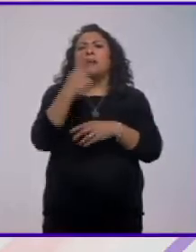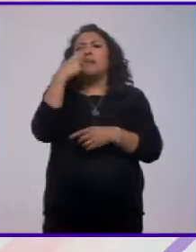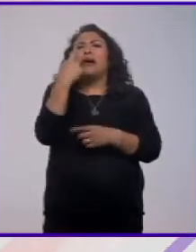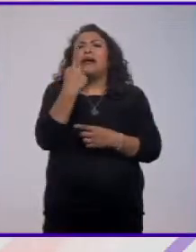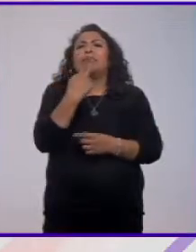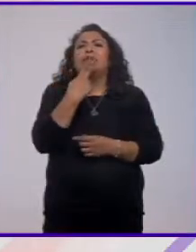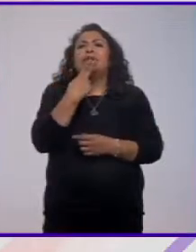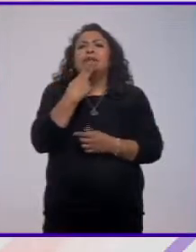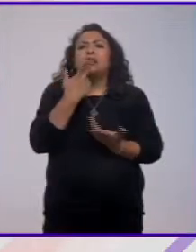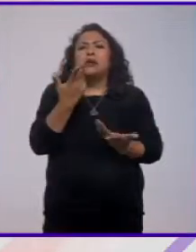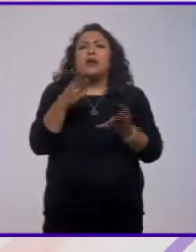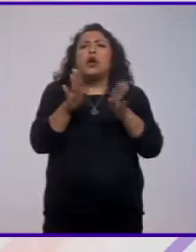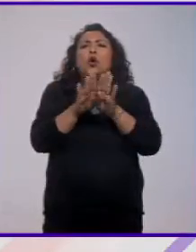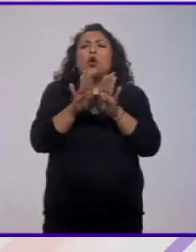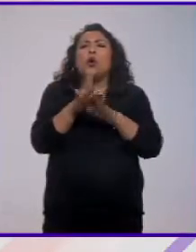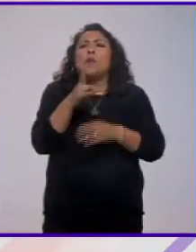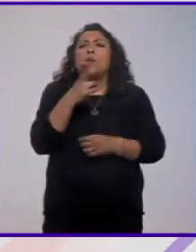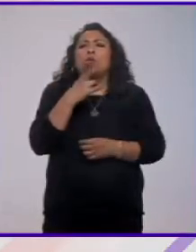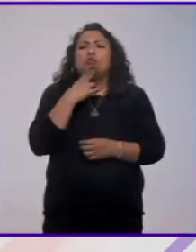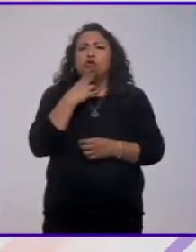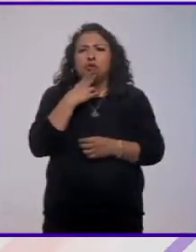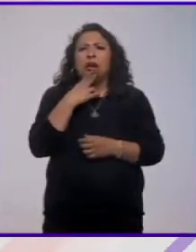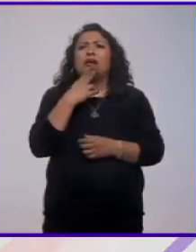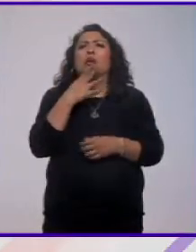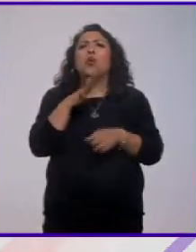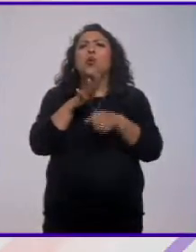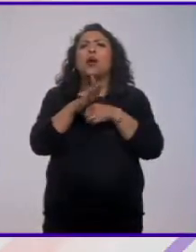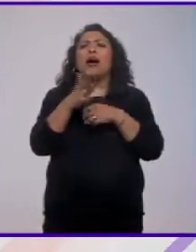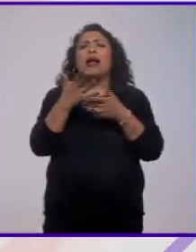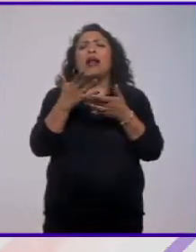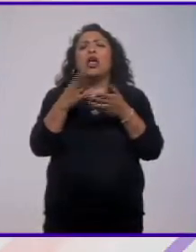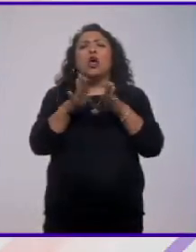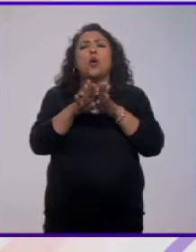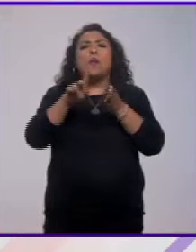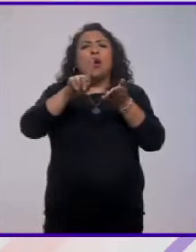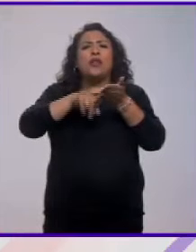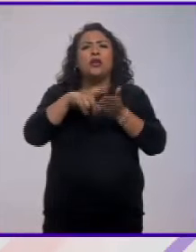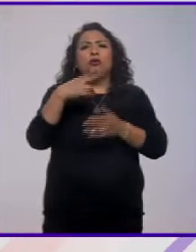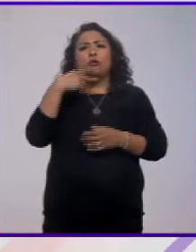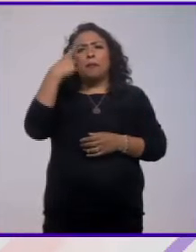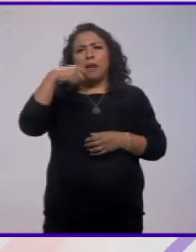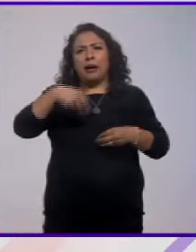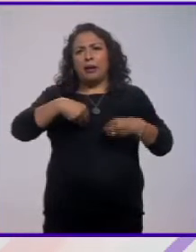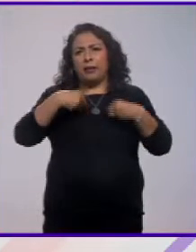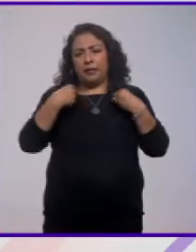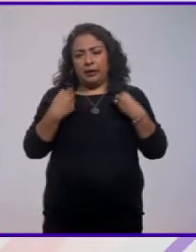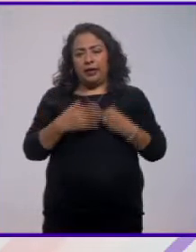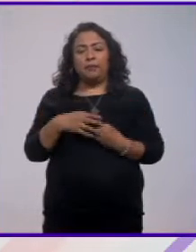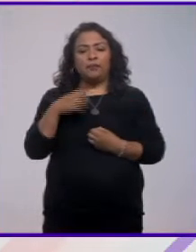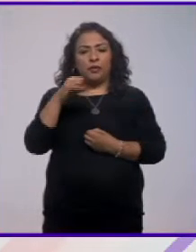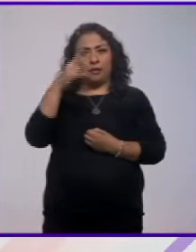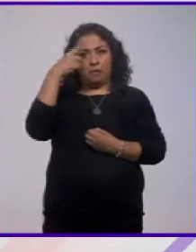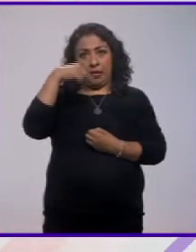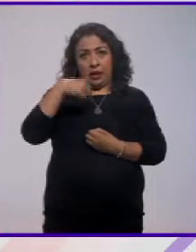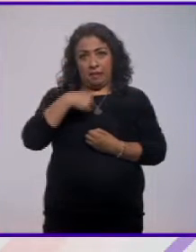nos sirven, cómo las utilizamos y qué papel juegan estas en nuestra vida. Sí, para mí el mundo